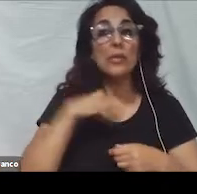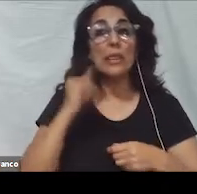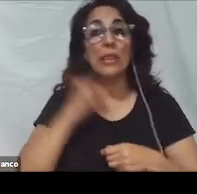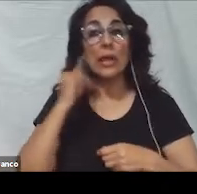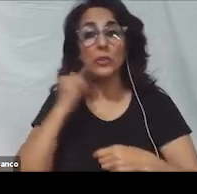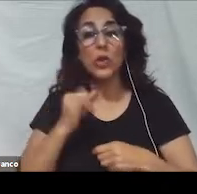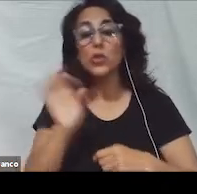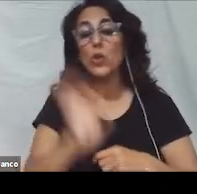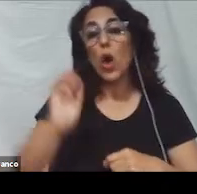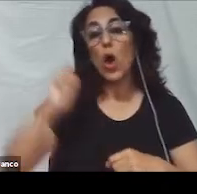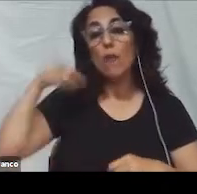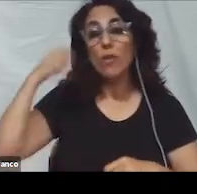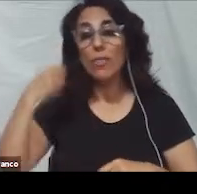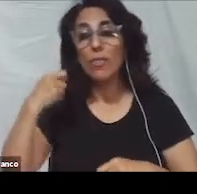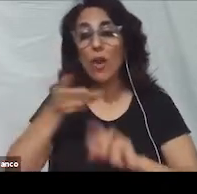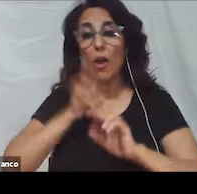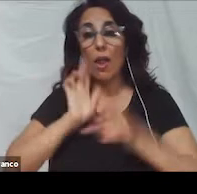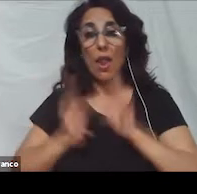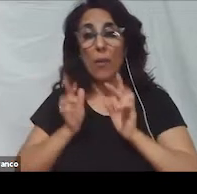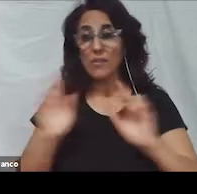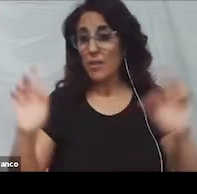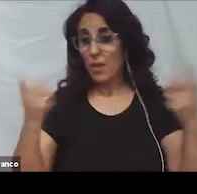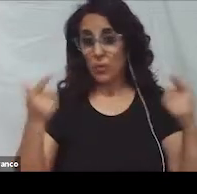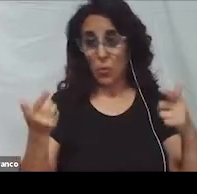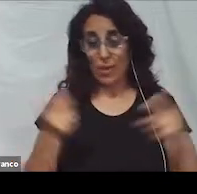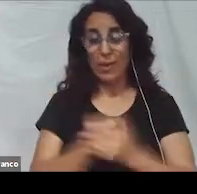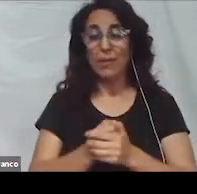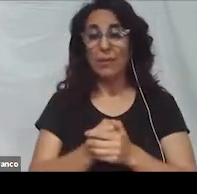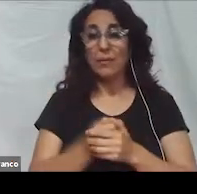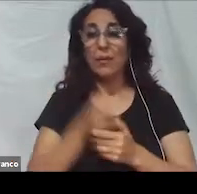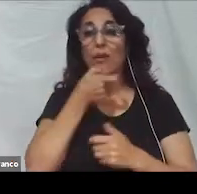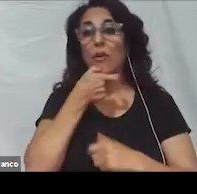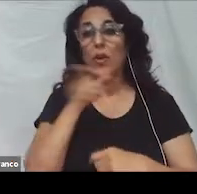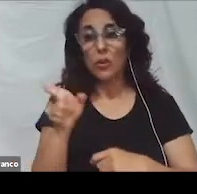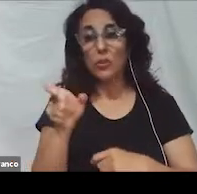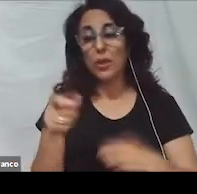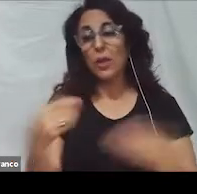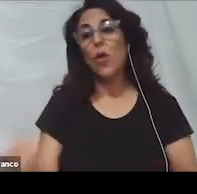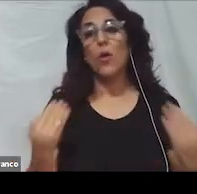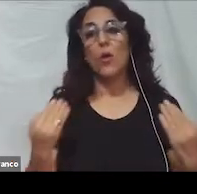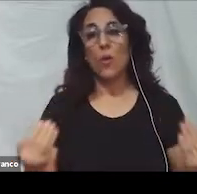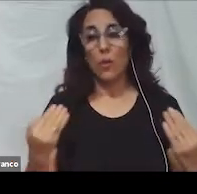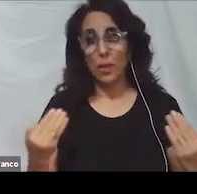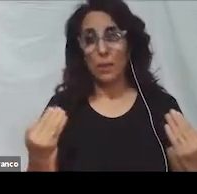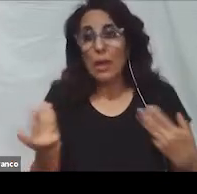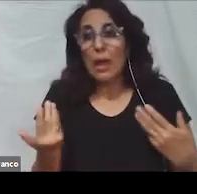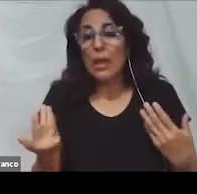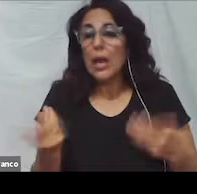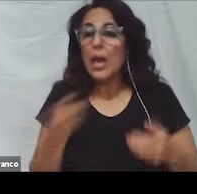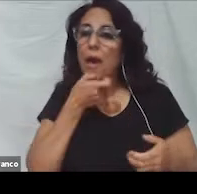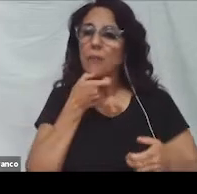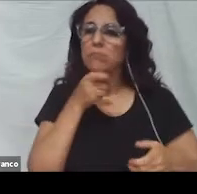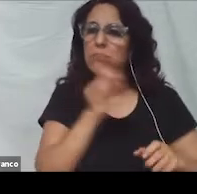o quizás videos que no están facilitados en lengua de señas, ¿sí? Las recomendaciones aquí, obviamente, serían